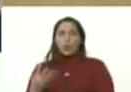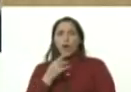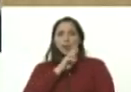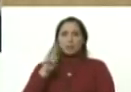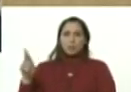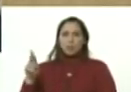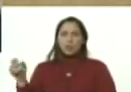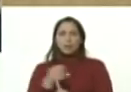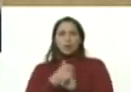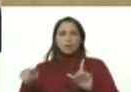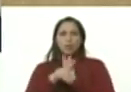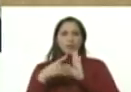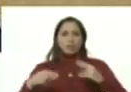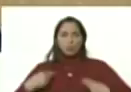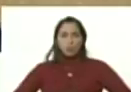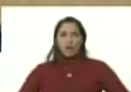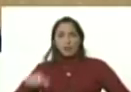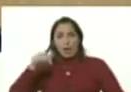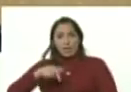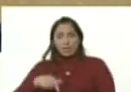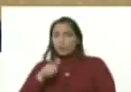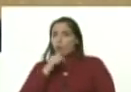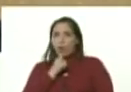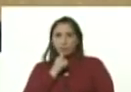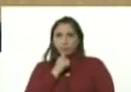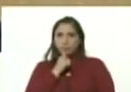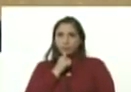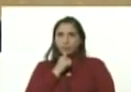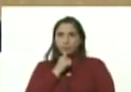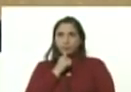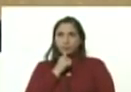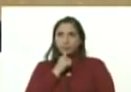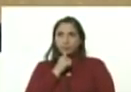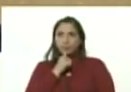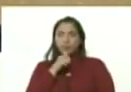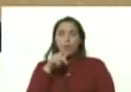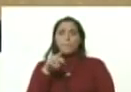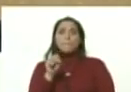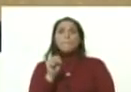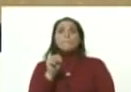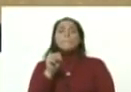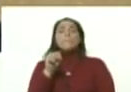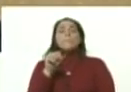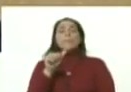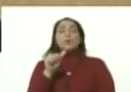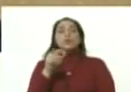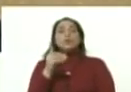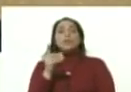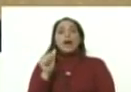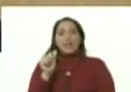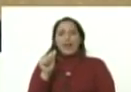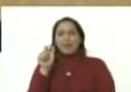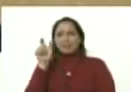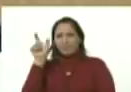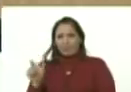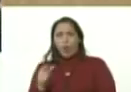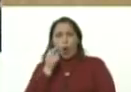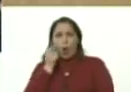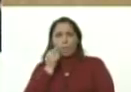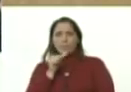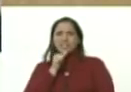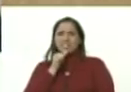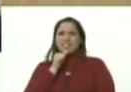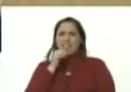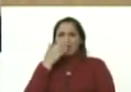de los derechos humanos. Aquí no está Luis Posada Carriles, la CIA, al frente del SEBIN,